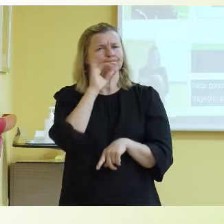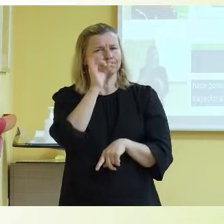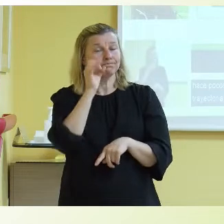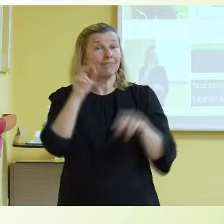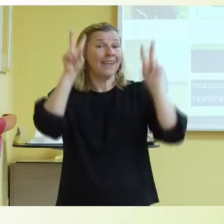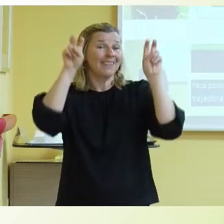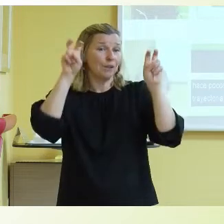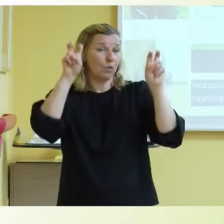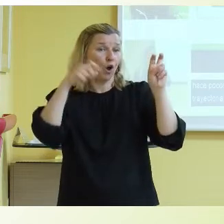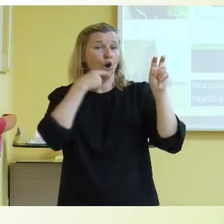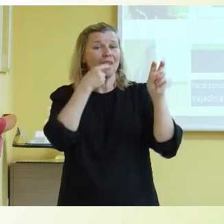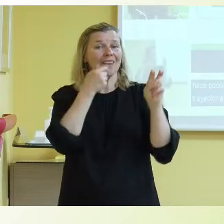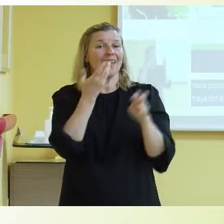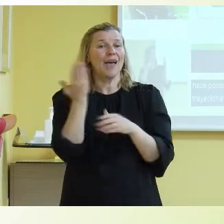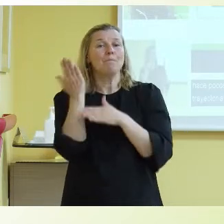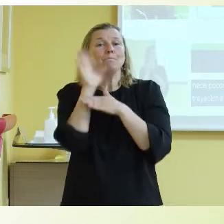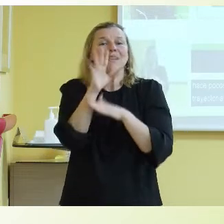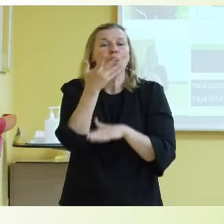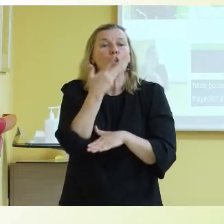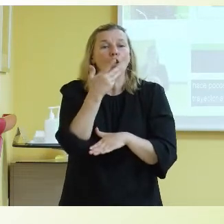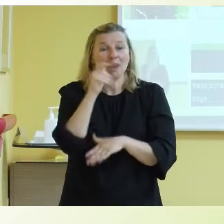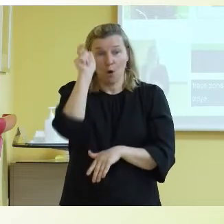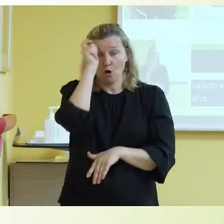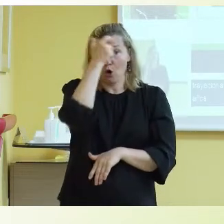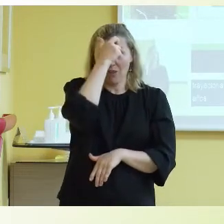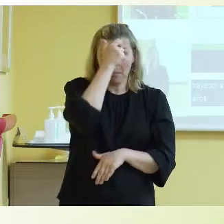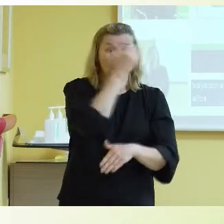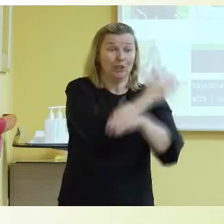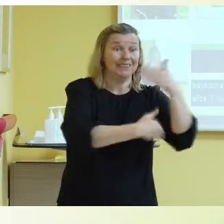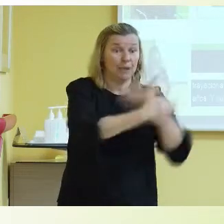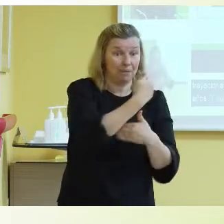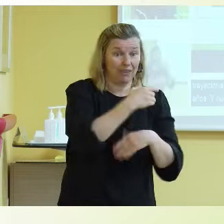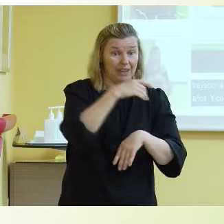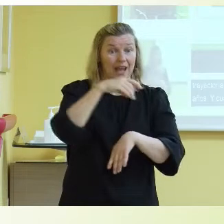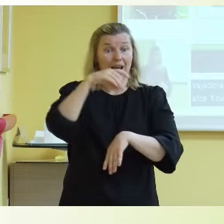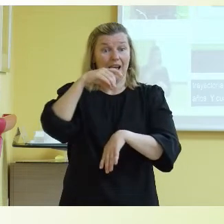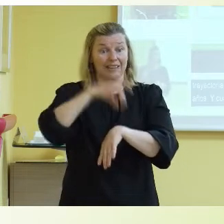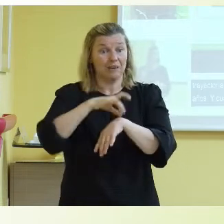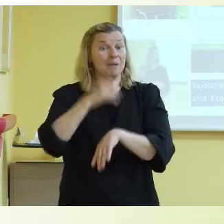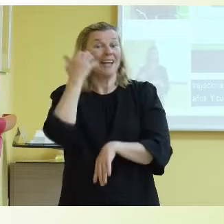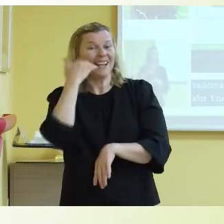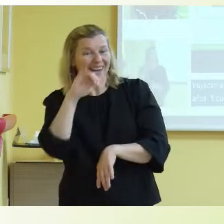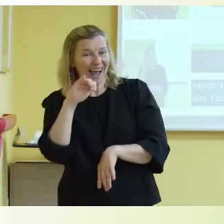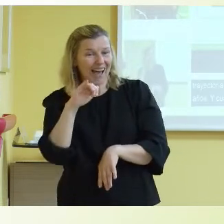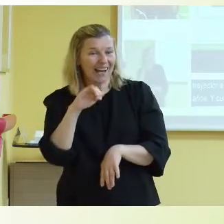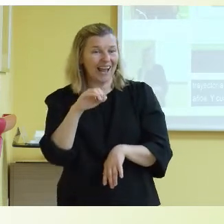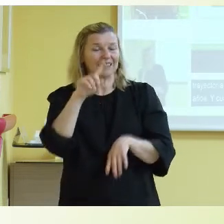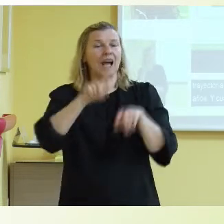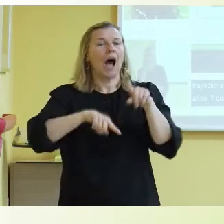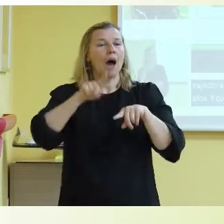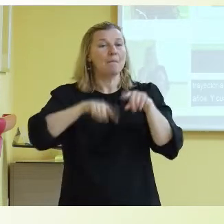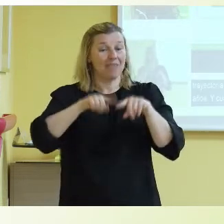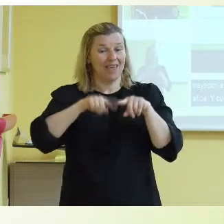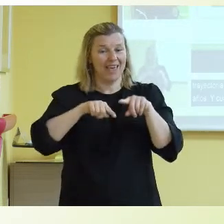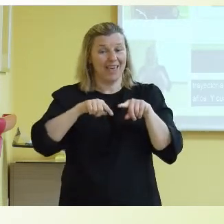es aproximación al conocimiento de dos conceptos, uno la discapacidad y otro las enfermedades raras. Y a veces incumplo lo que me enseñaron